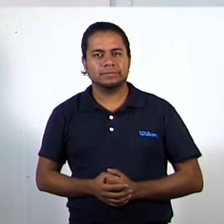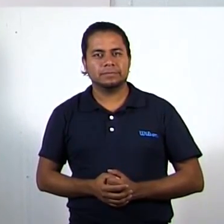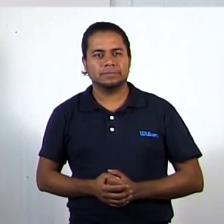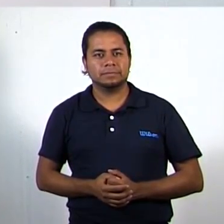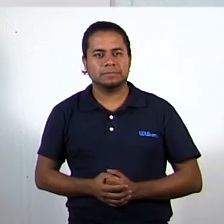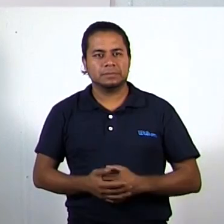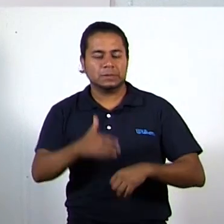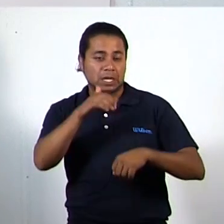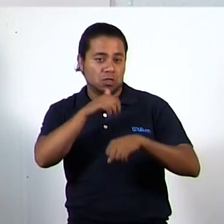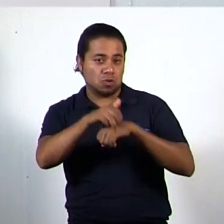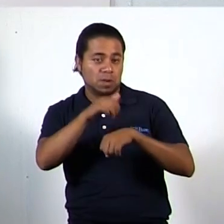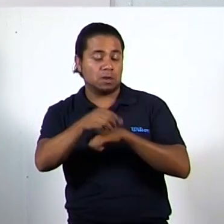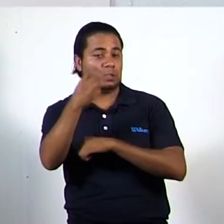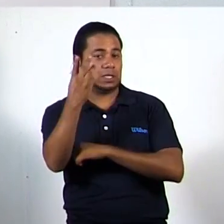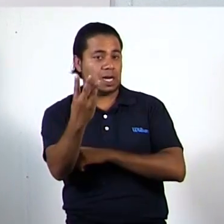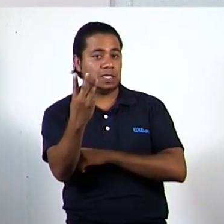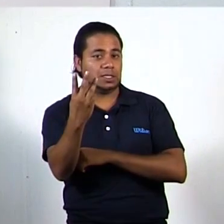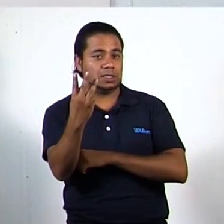conoces el número 3,